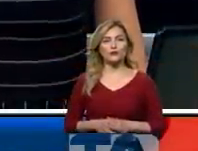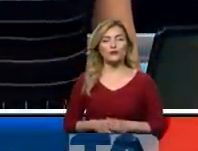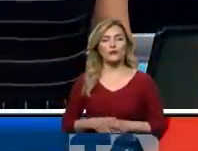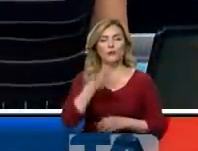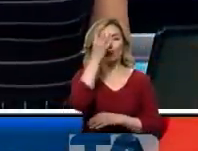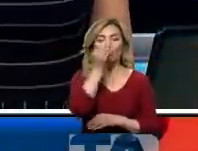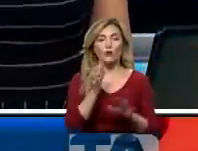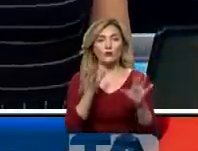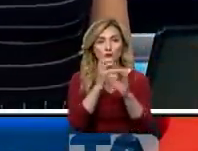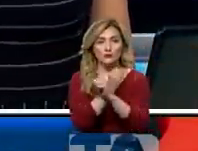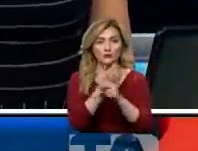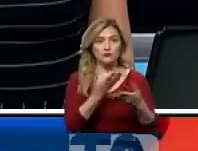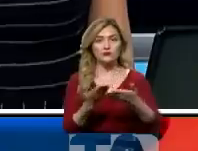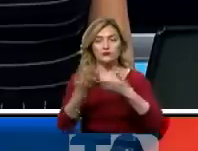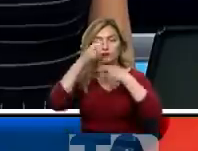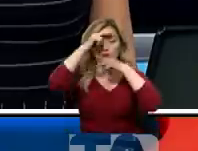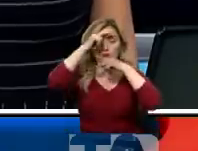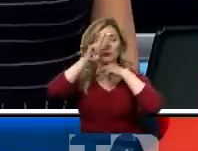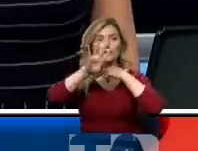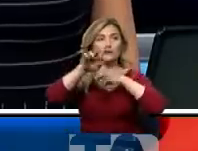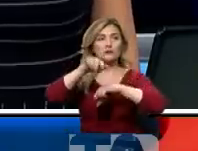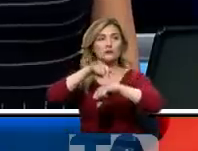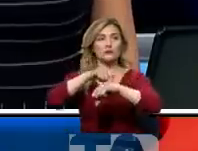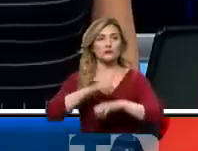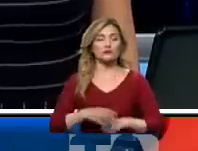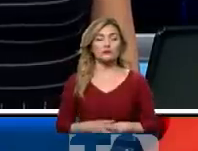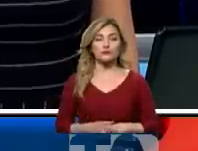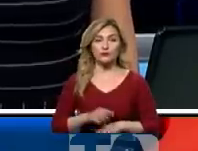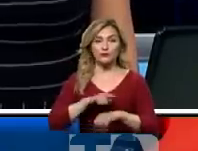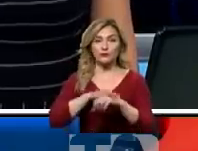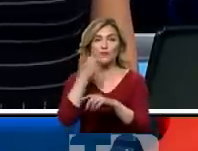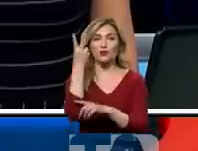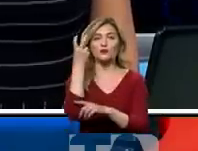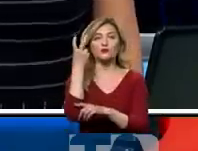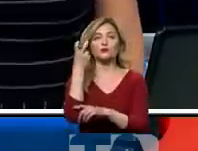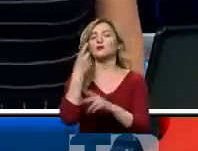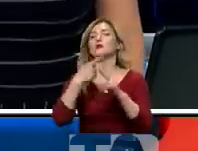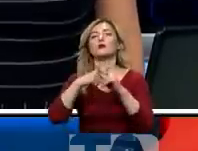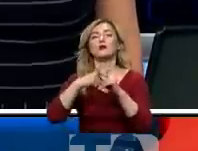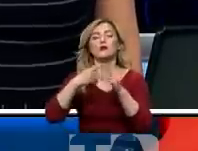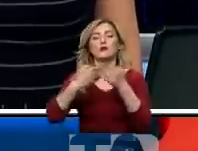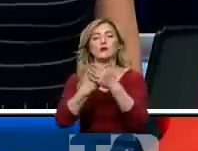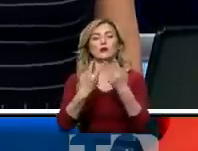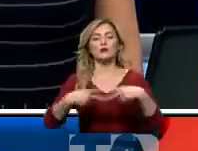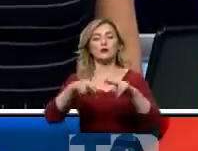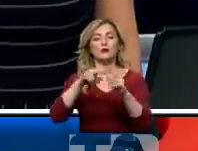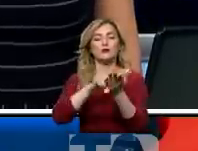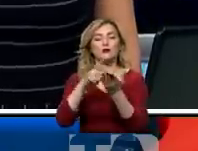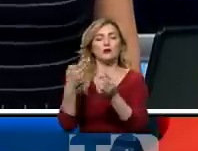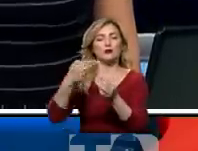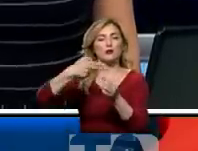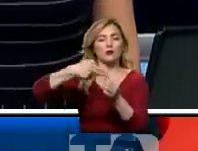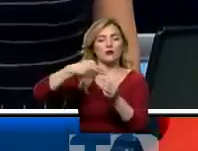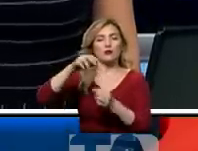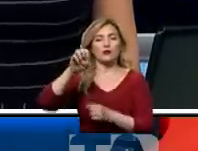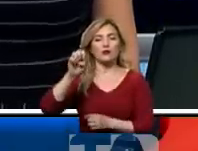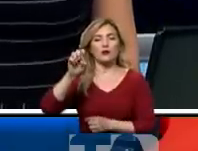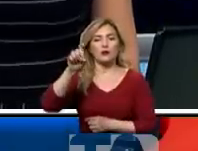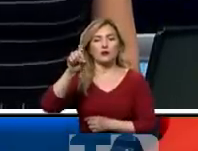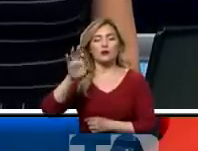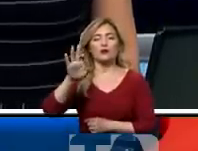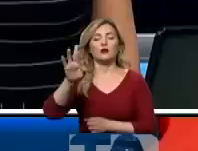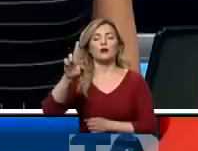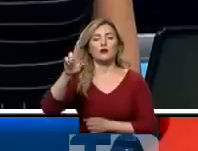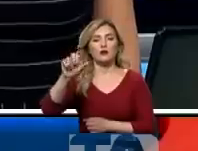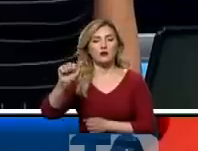Amigos, buenas noches, bienvenidos a 24 horas. A la medianoche empezarán a regir los nuevos precios de las gasolinas Extra,